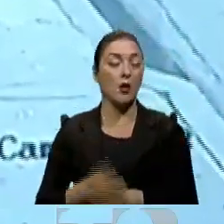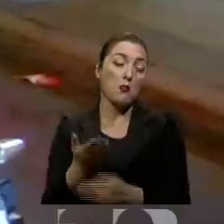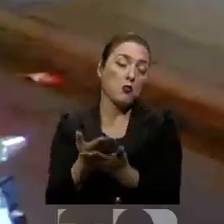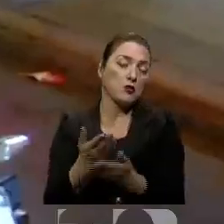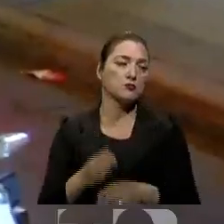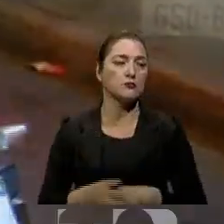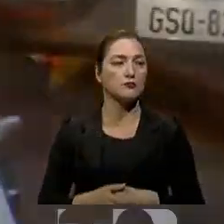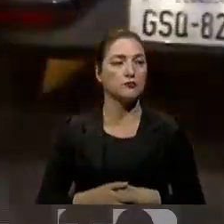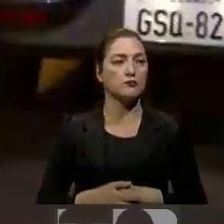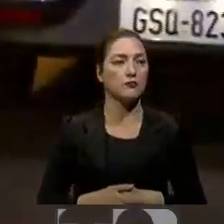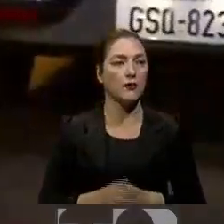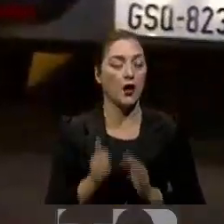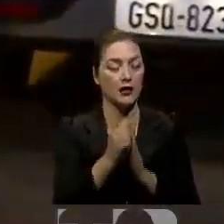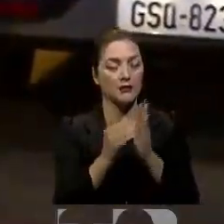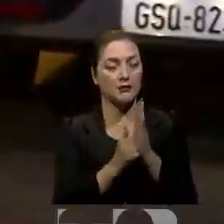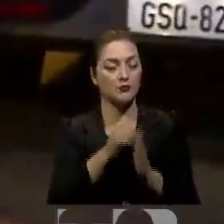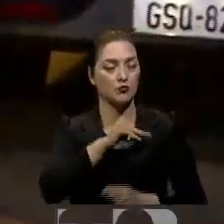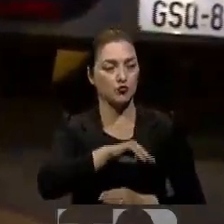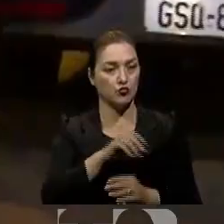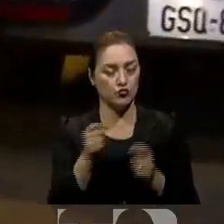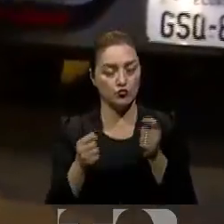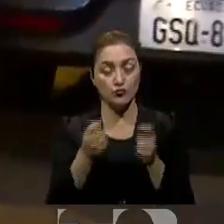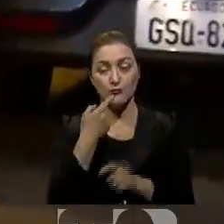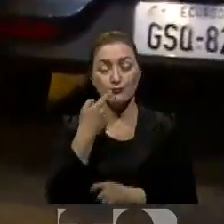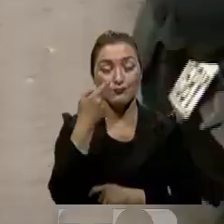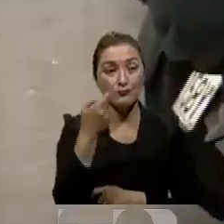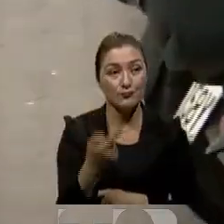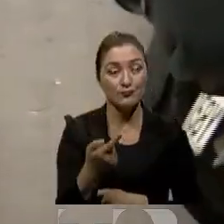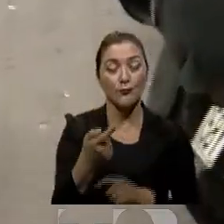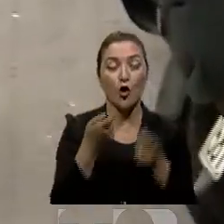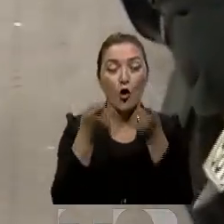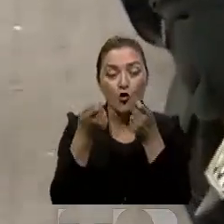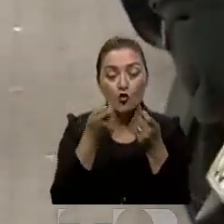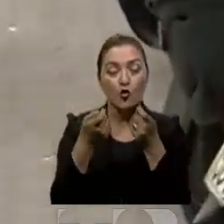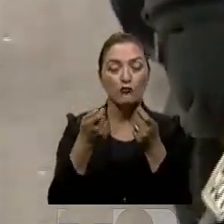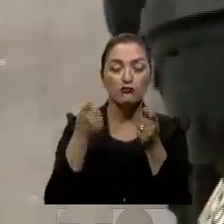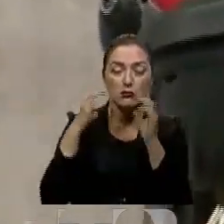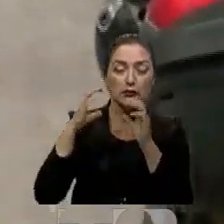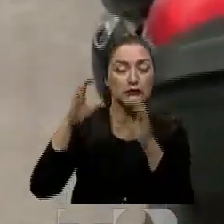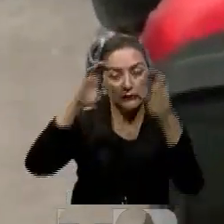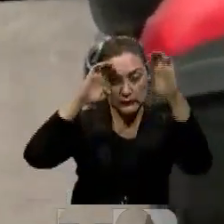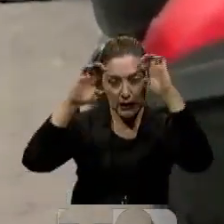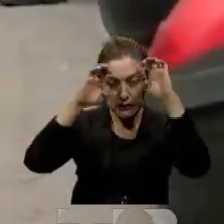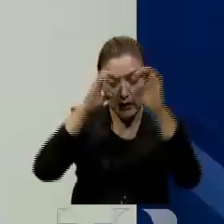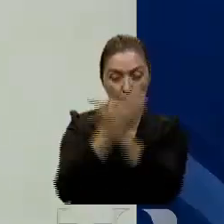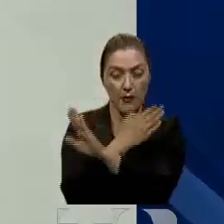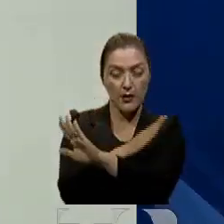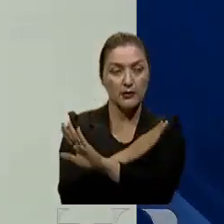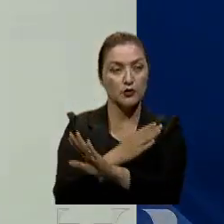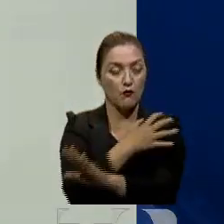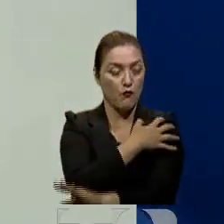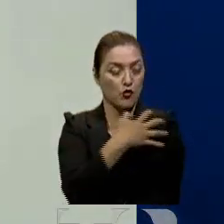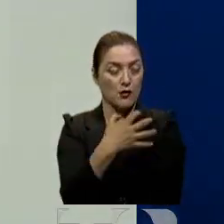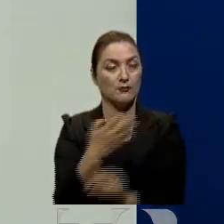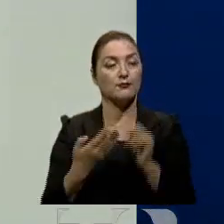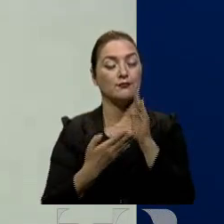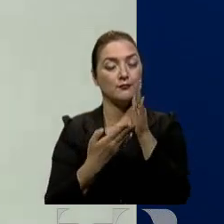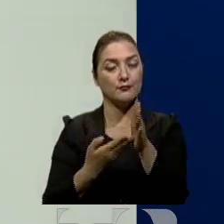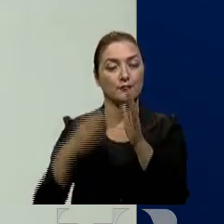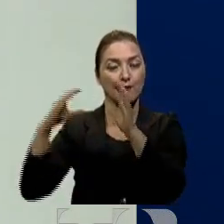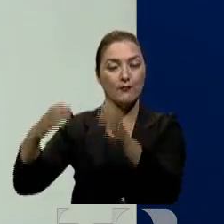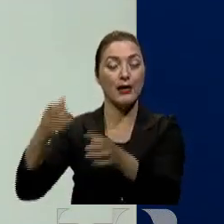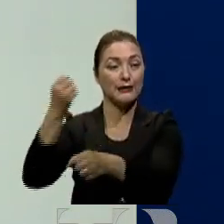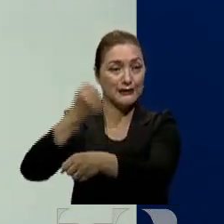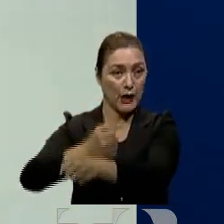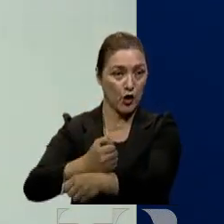es incrementar controles en los puntos conflictivos y junto a la policía fortalecer las estrategias de prevención. Como por ejemplo el sector de